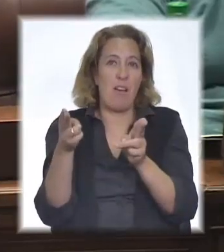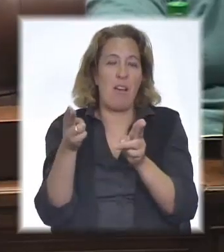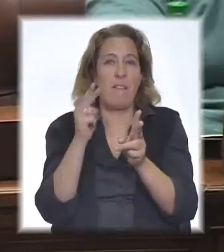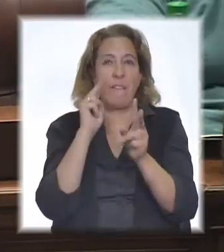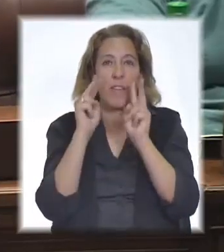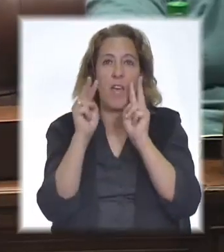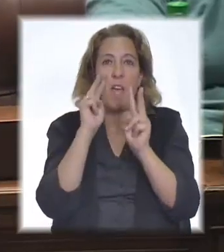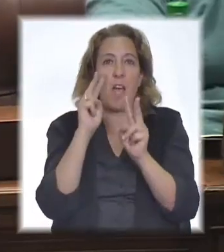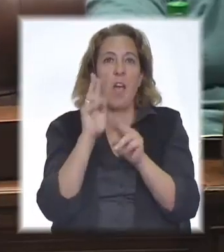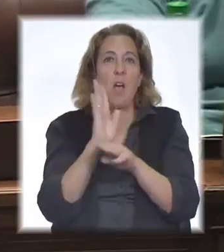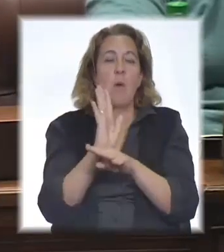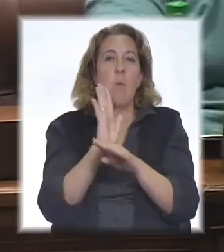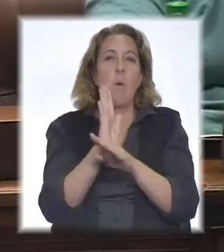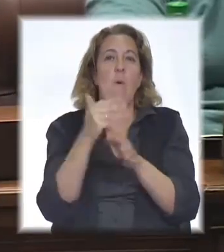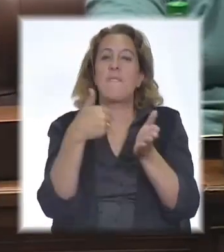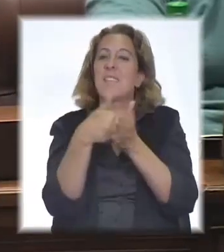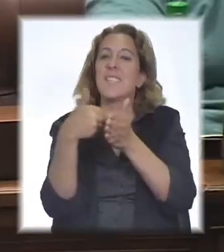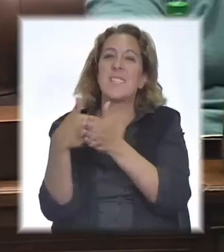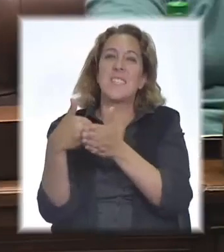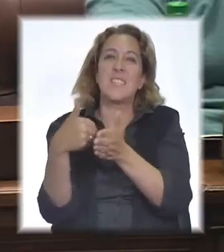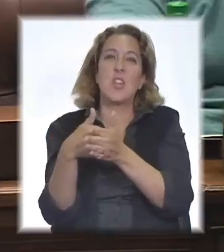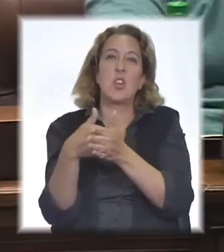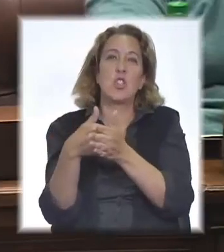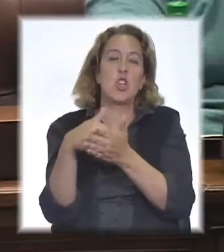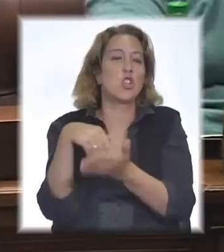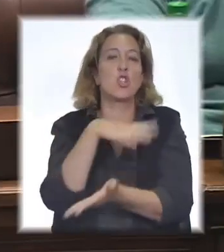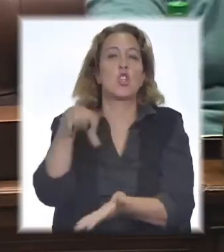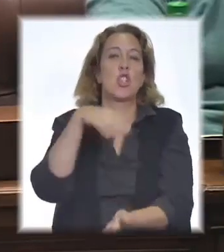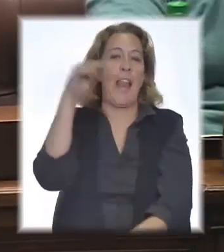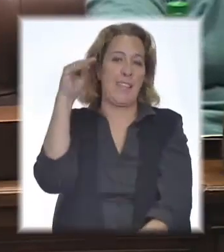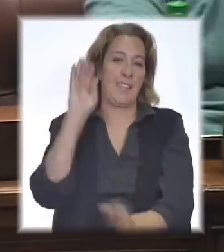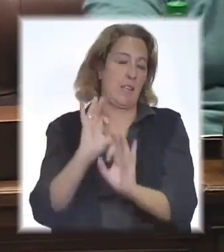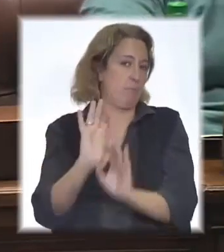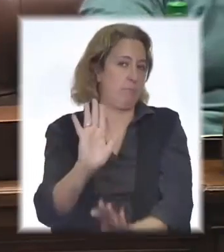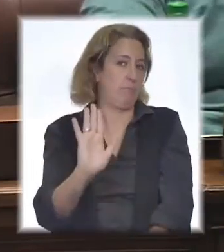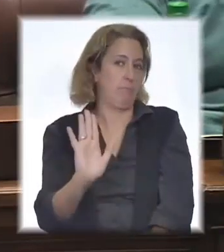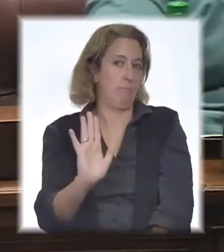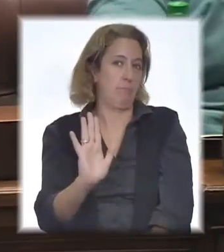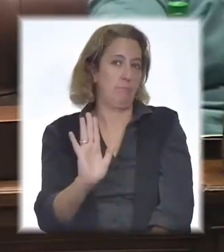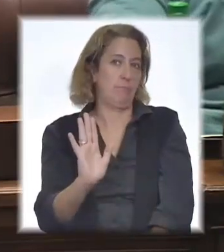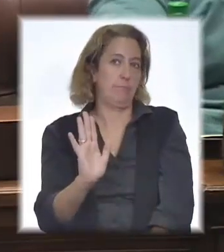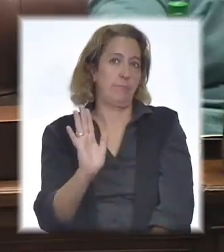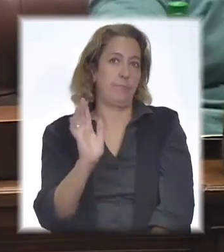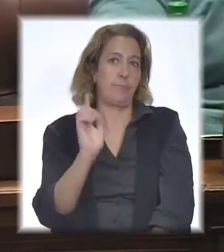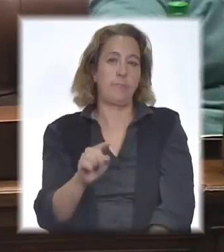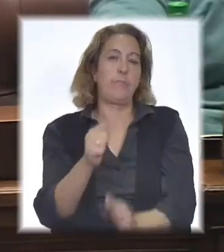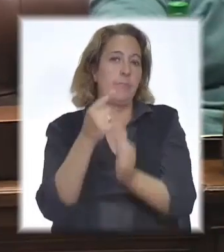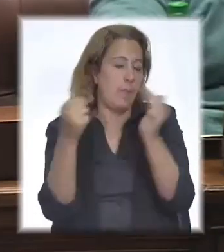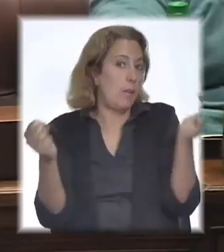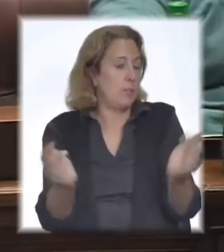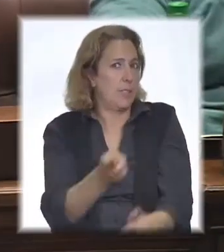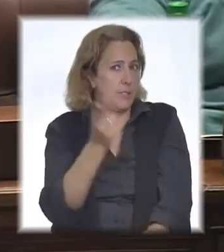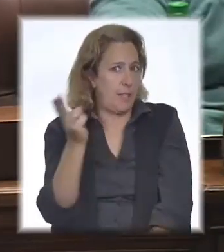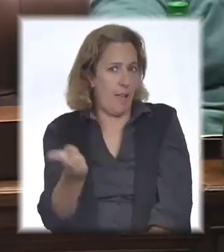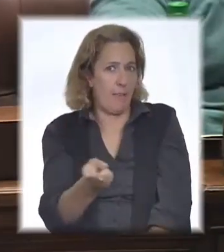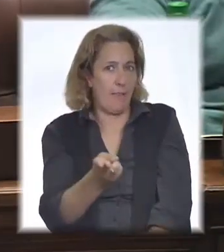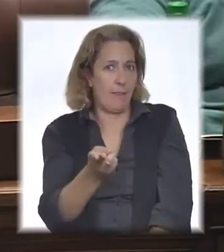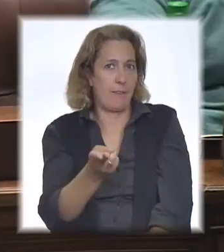como unos vecinos que eran socialistas y esto era una cosa un poco extraña